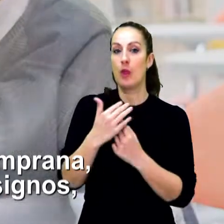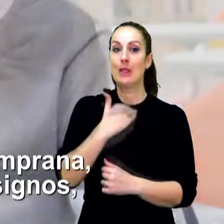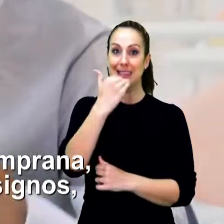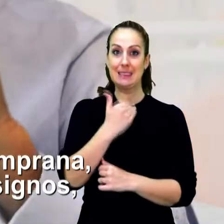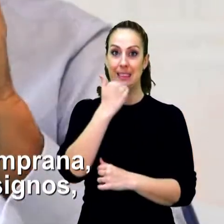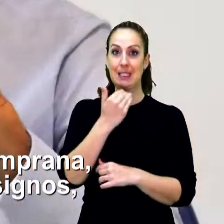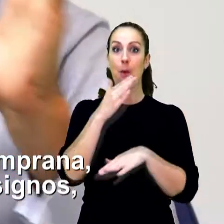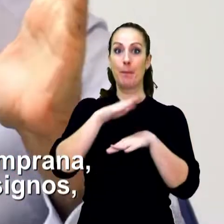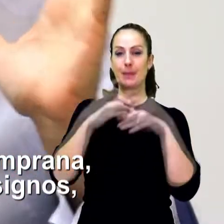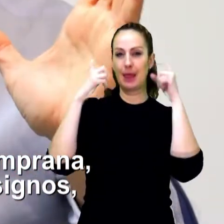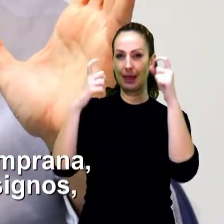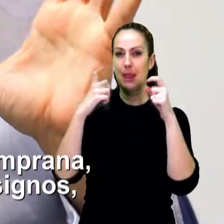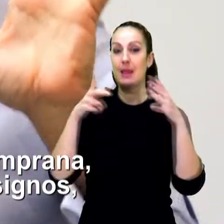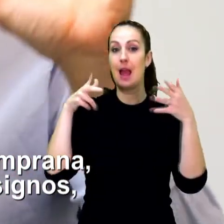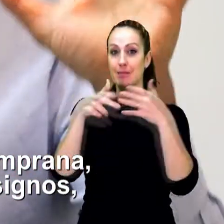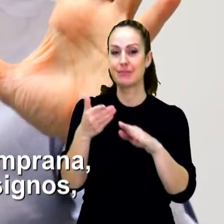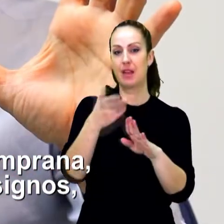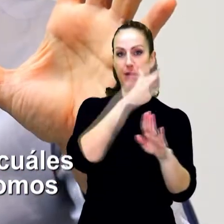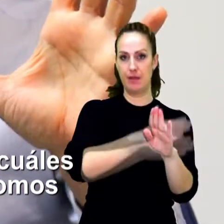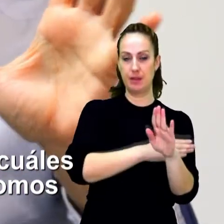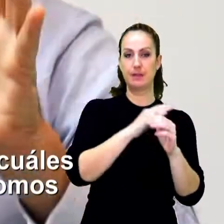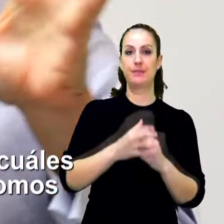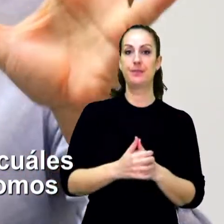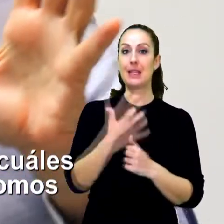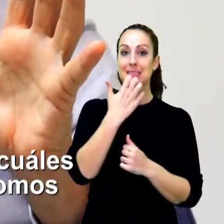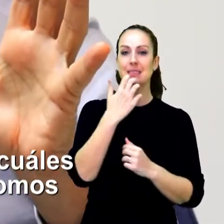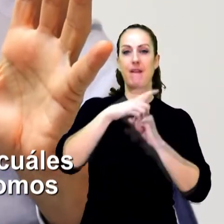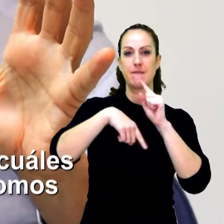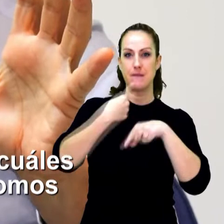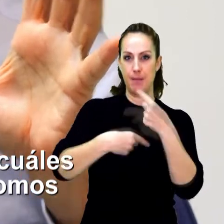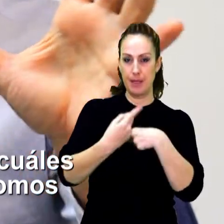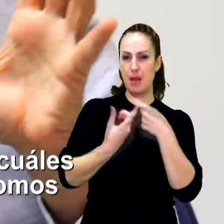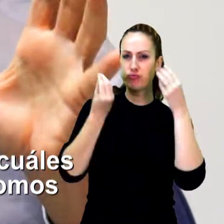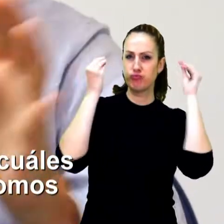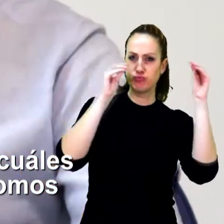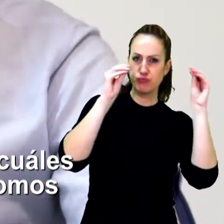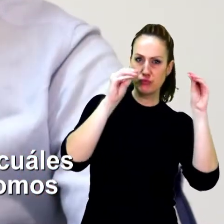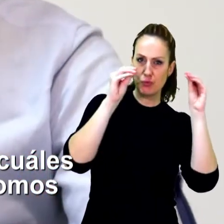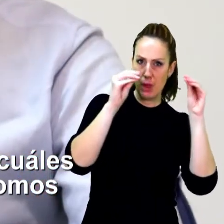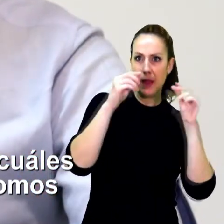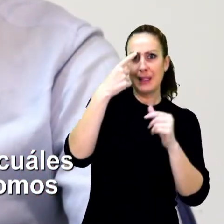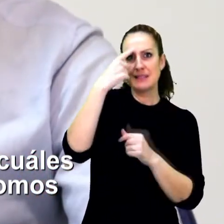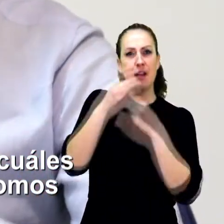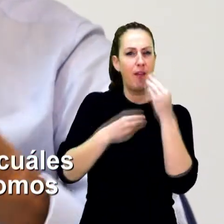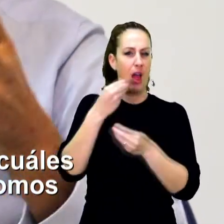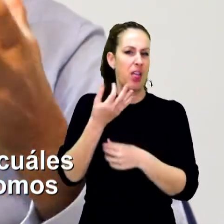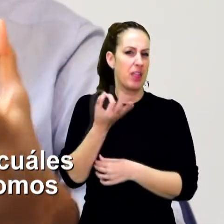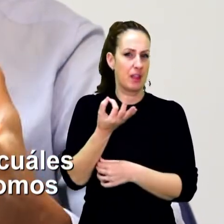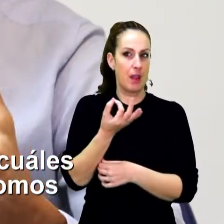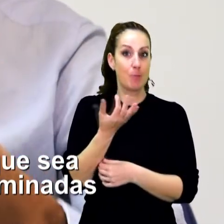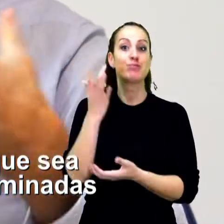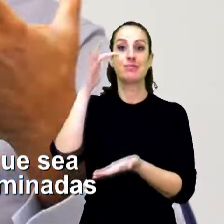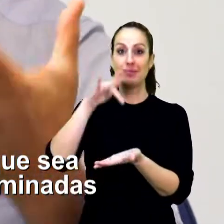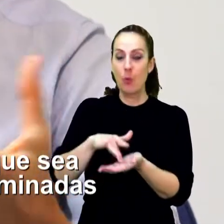adulta temprana, el que la familia entienda cuáles son los signos o cuáles son las situaciones de riesgo o cuáles son las situaciones de prevención. Si